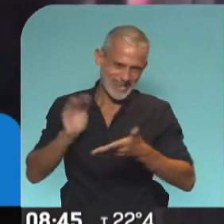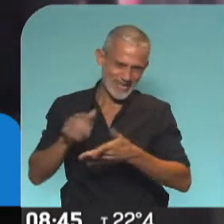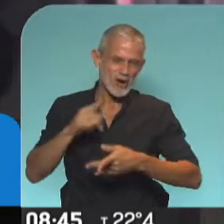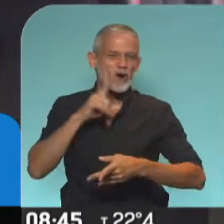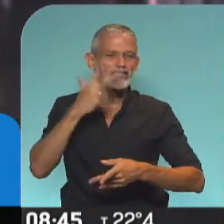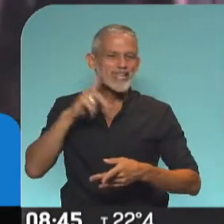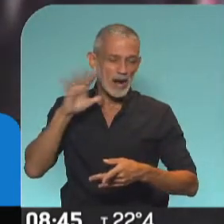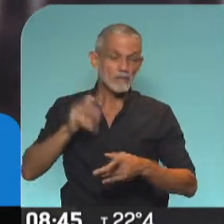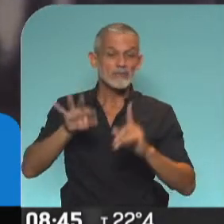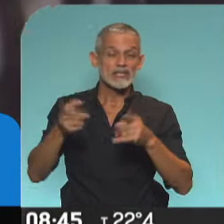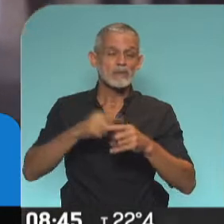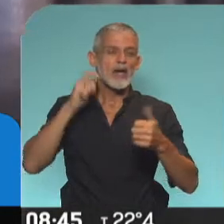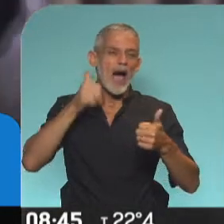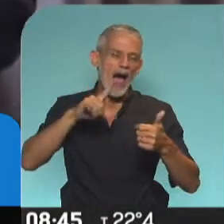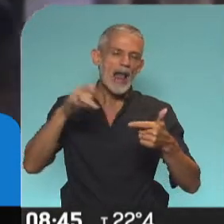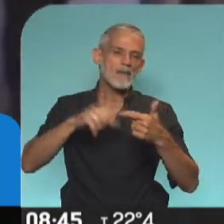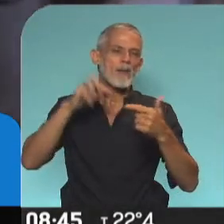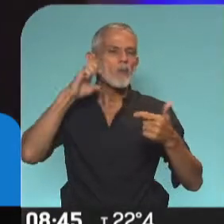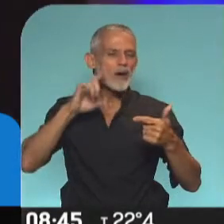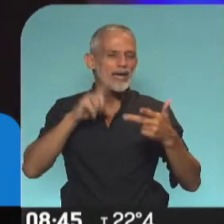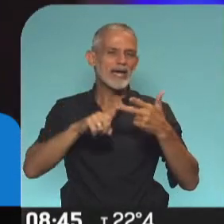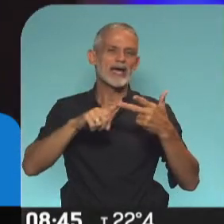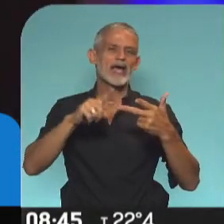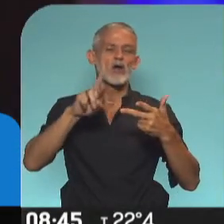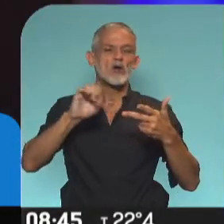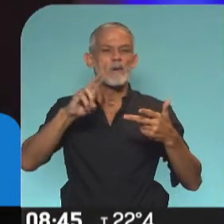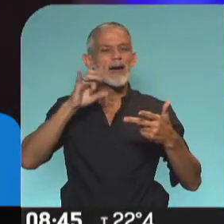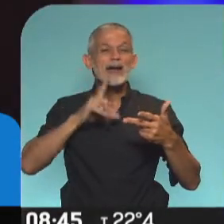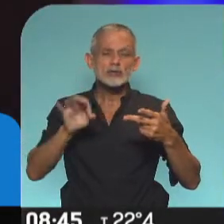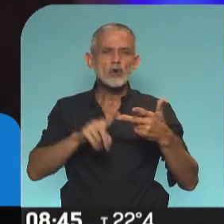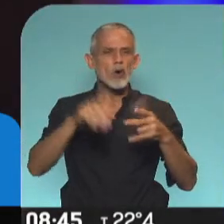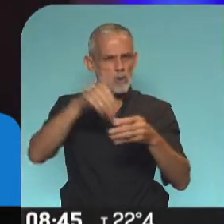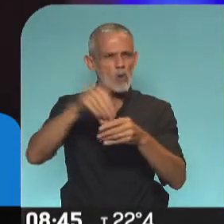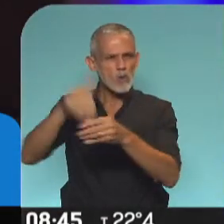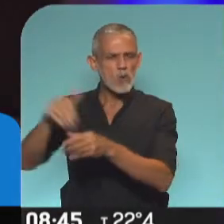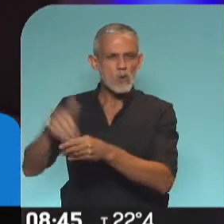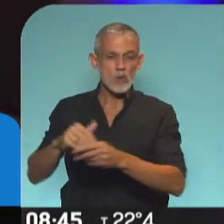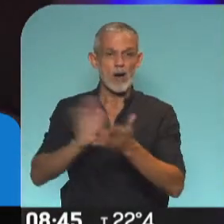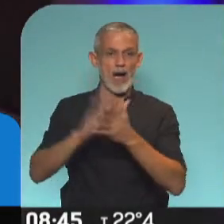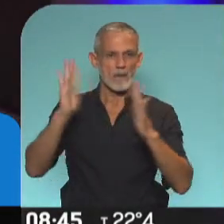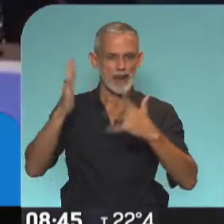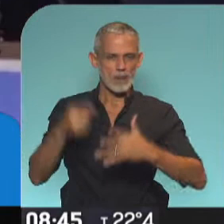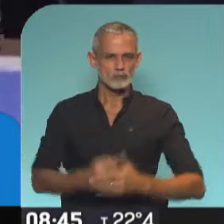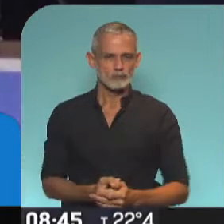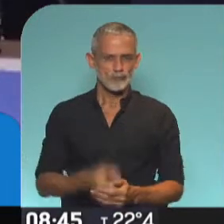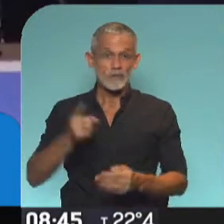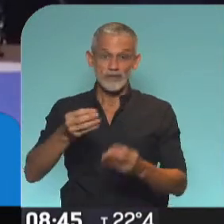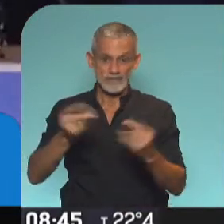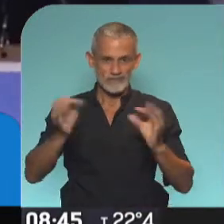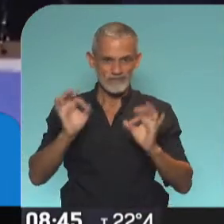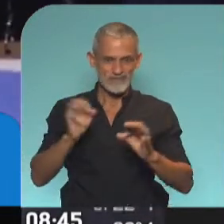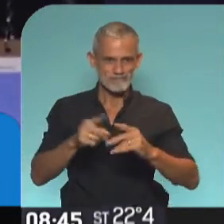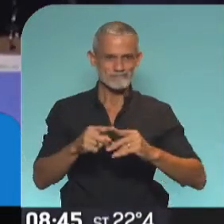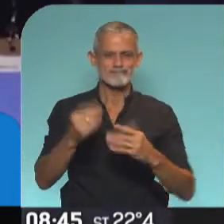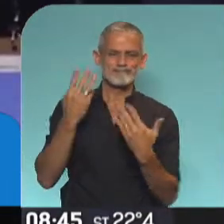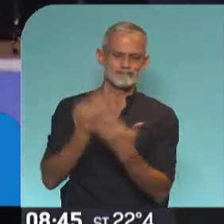también Busquets, Jordi Alba, Riqui Puig, Sergi Roberto, entre los votantes, y allí el aplauso que termina